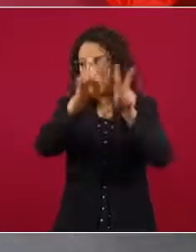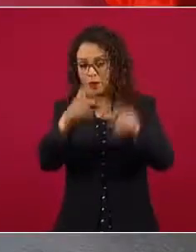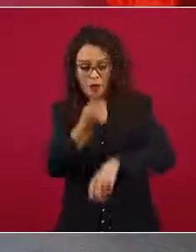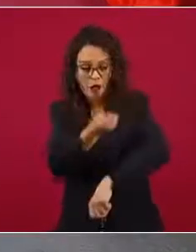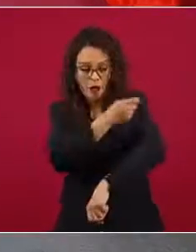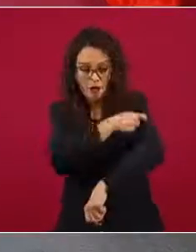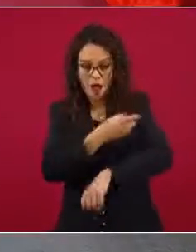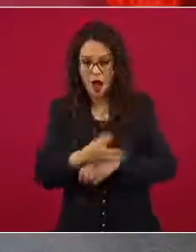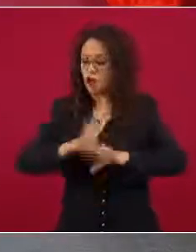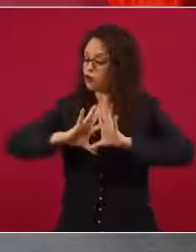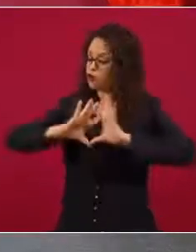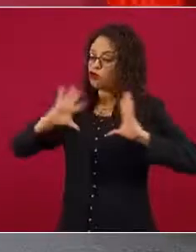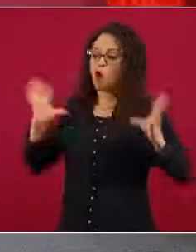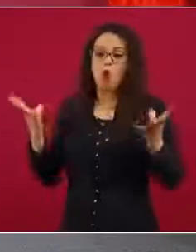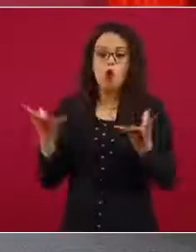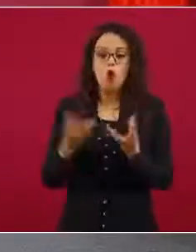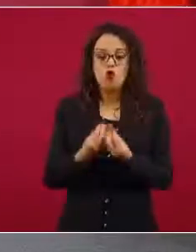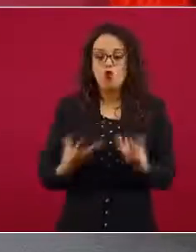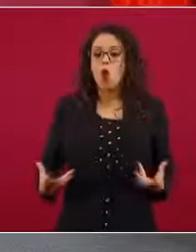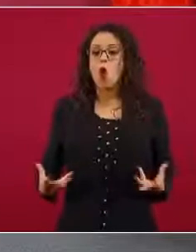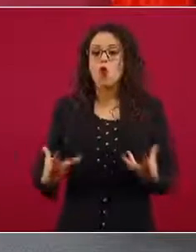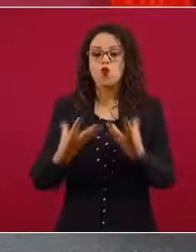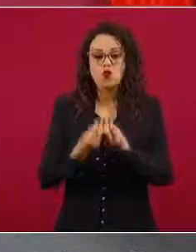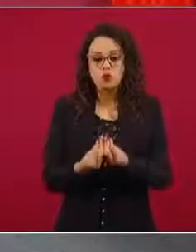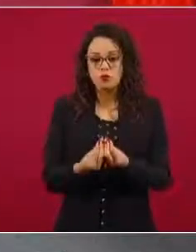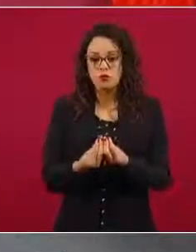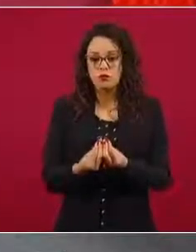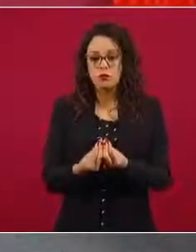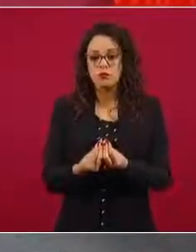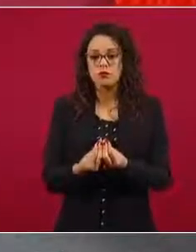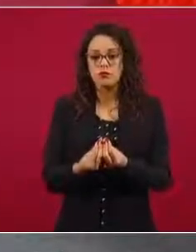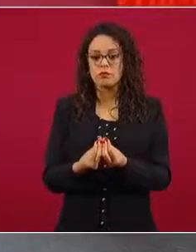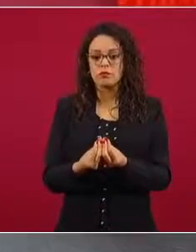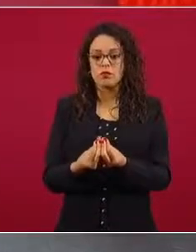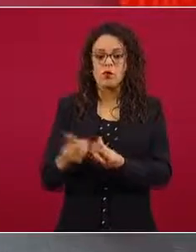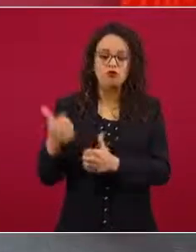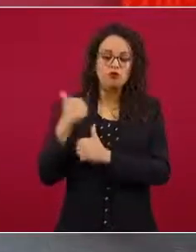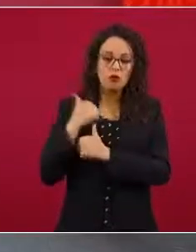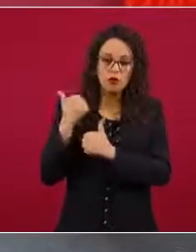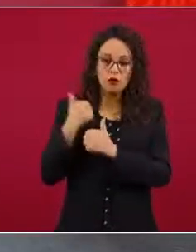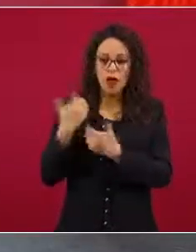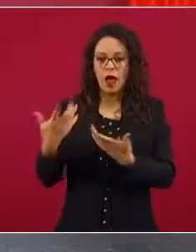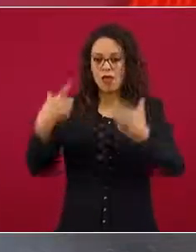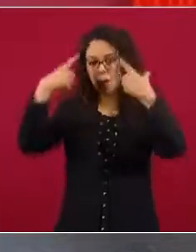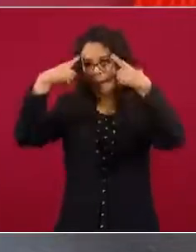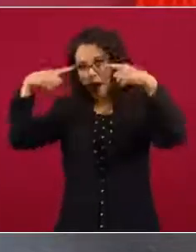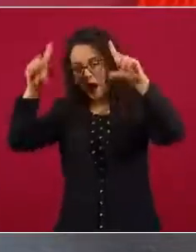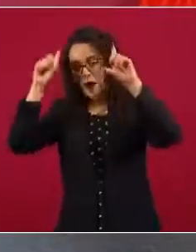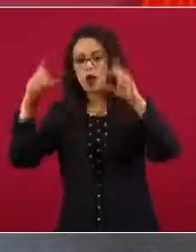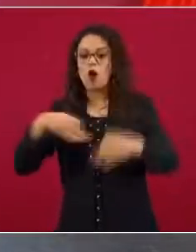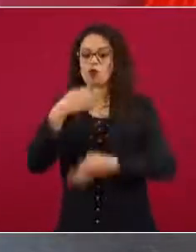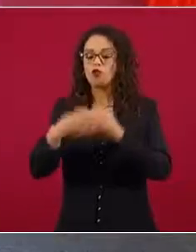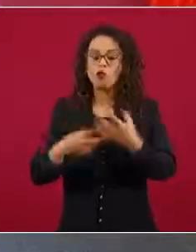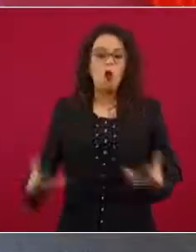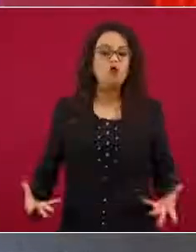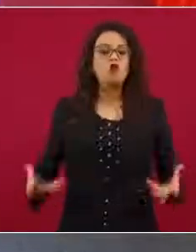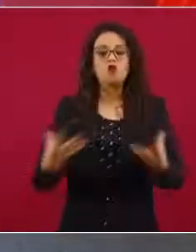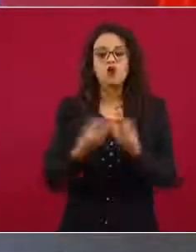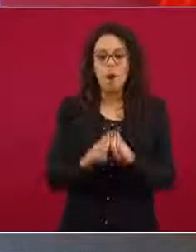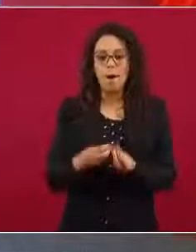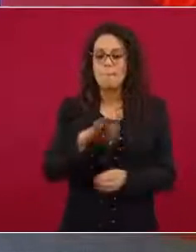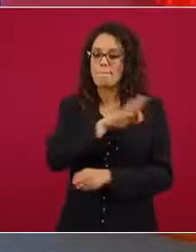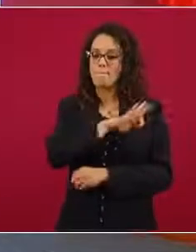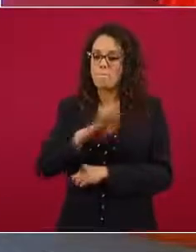marinos, soldados, vamos a integrar las brigadas para llevar a cabo la vacunación lo más